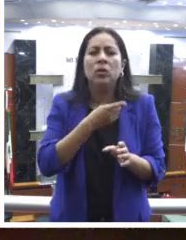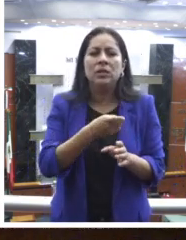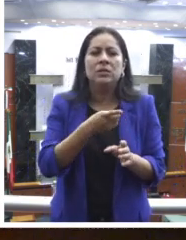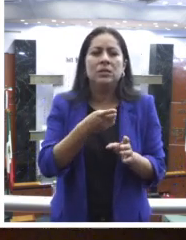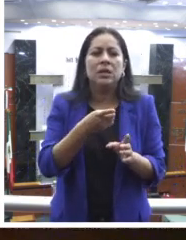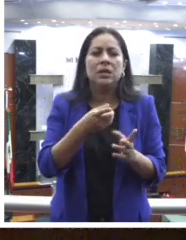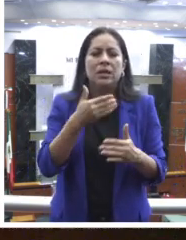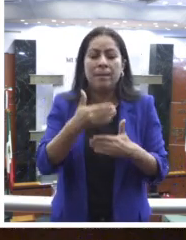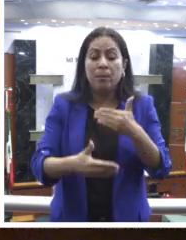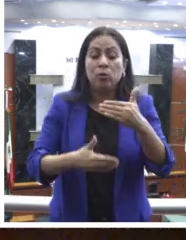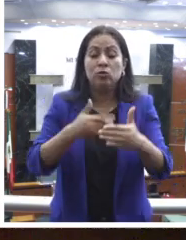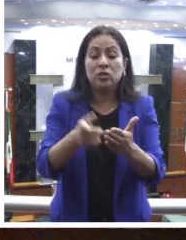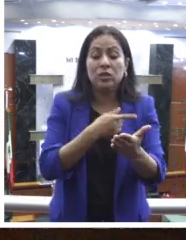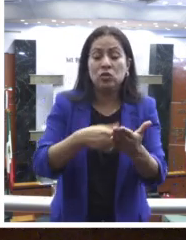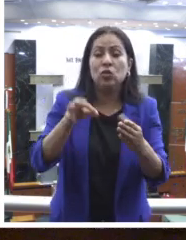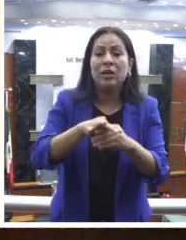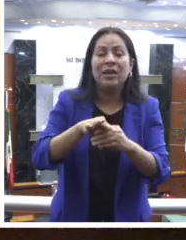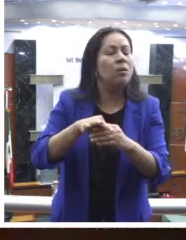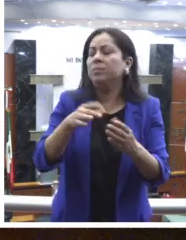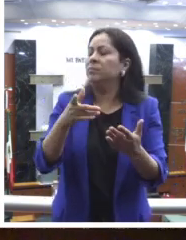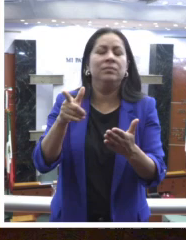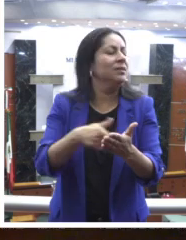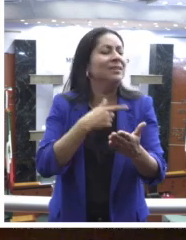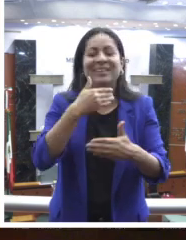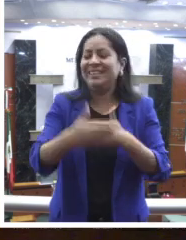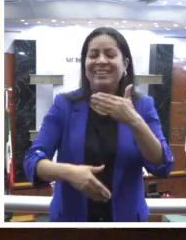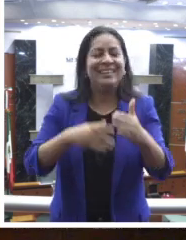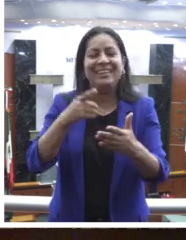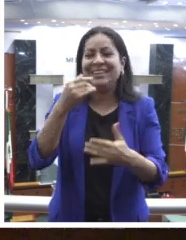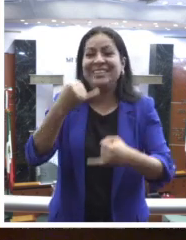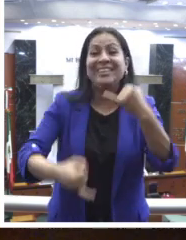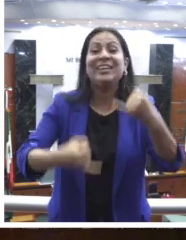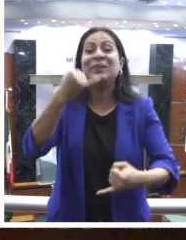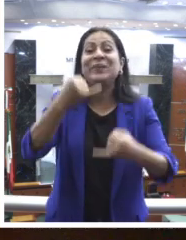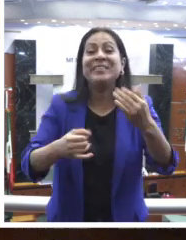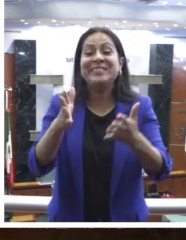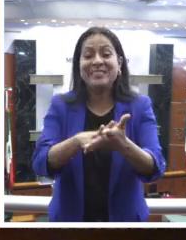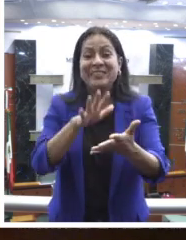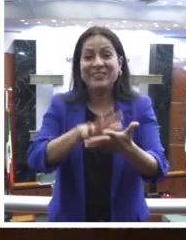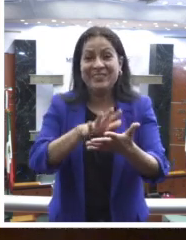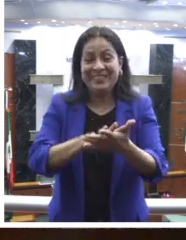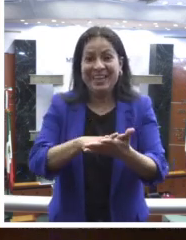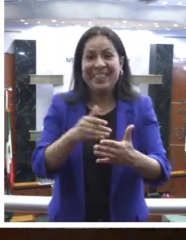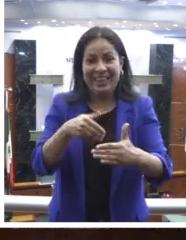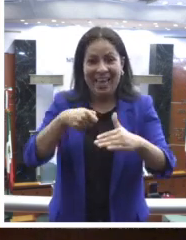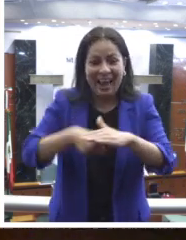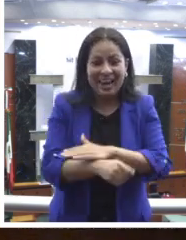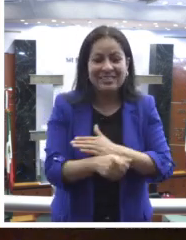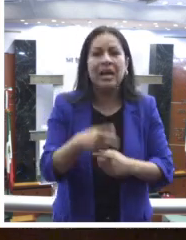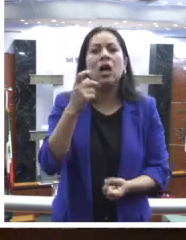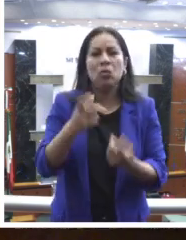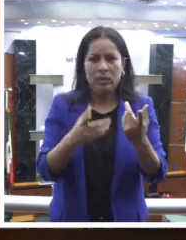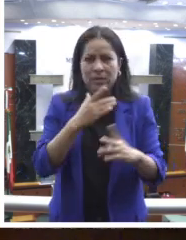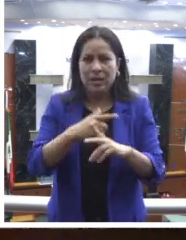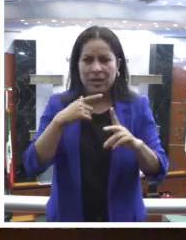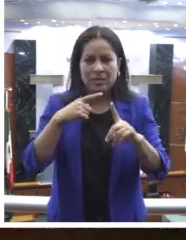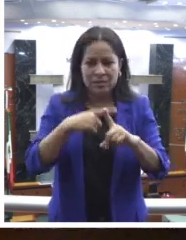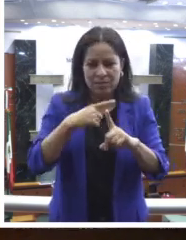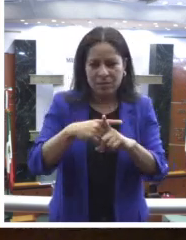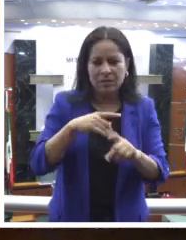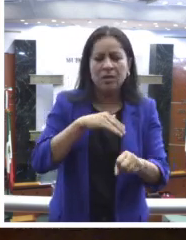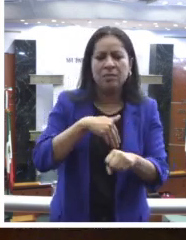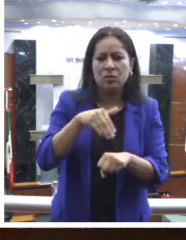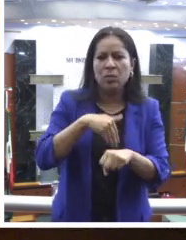eficacia del proceso penal la protección de la sociedad y el fortalecimiento del Estado de derecho algunas de las principales ventajas que podríamos enumerar